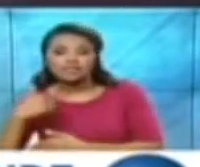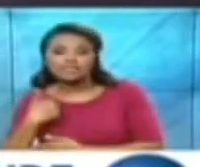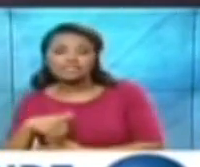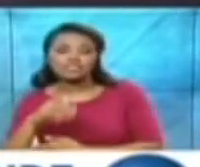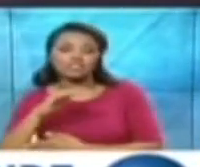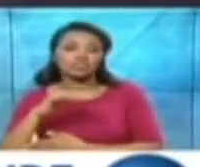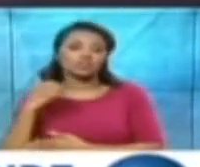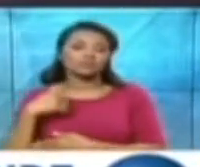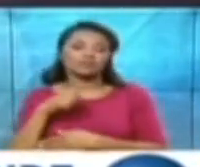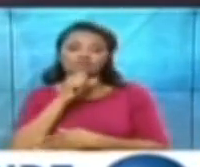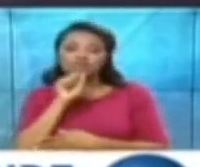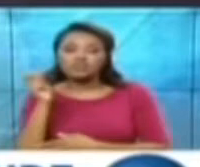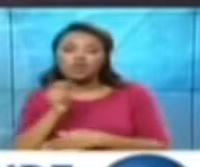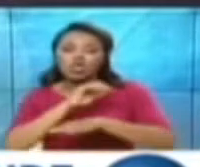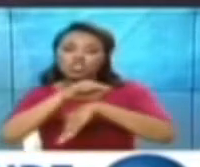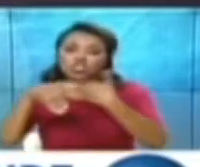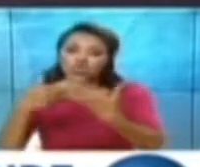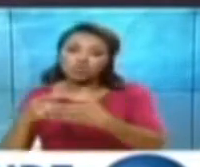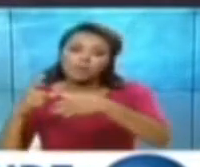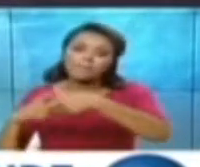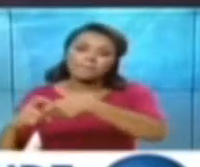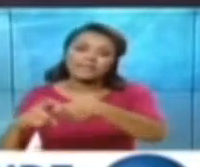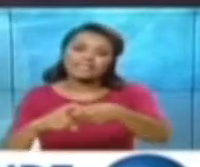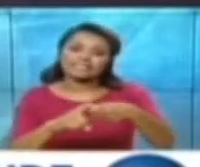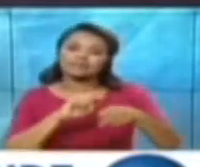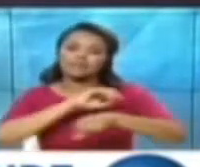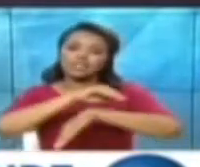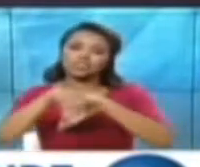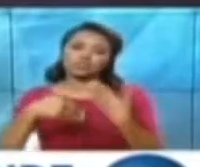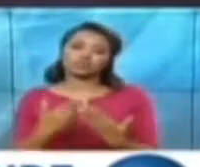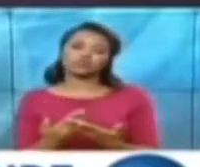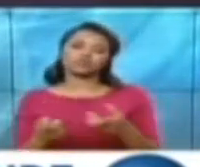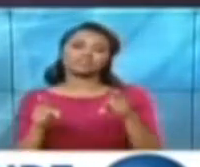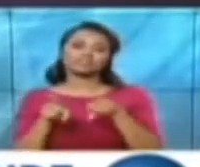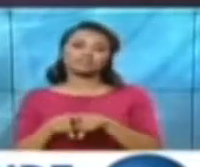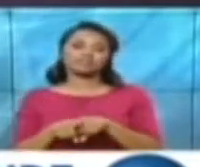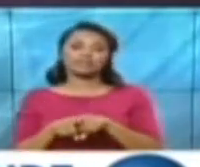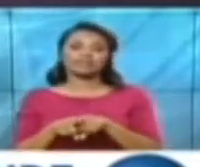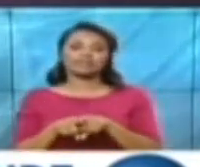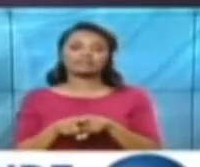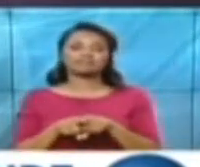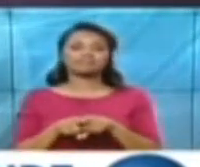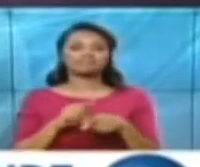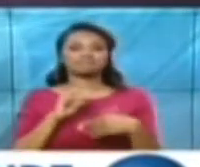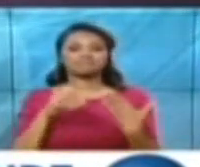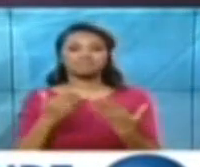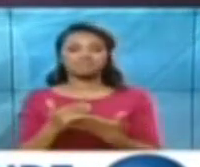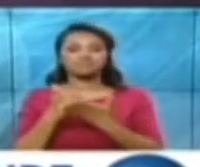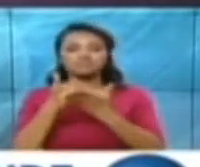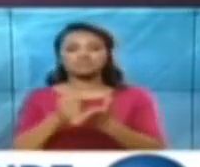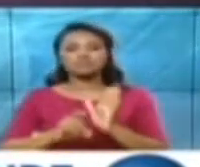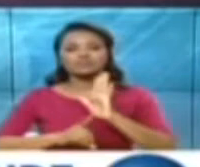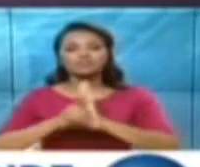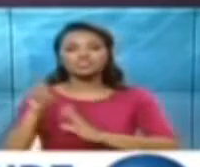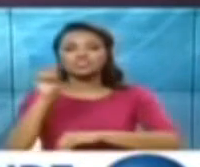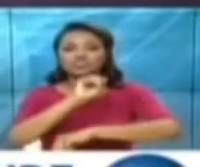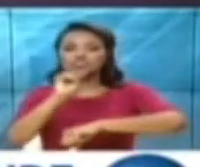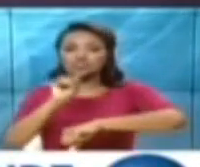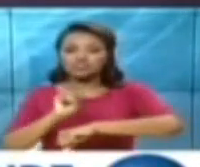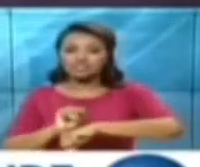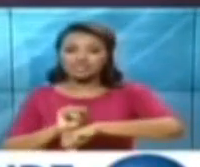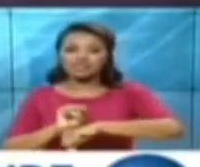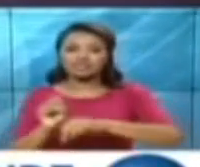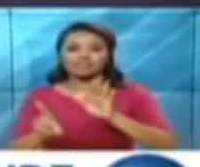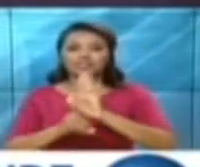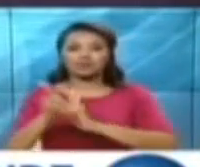adultos mayores un modelo que apunte al desarrollo social y al desarrollo